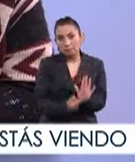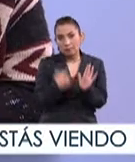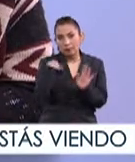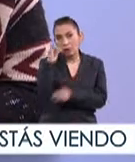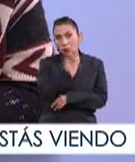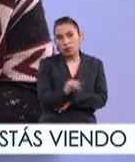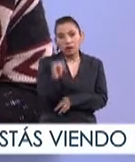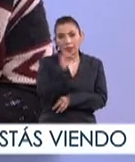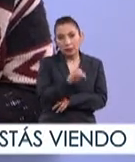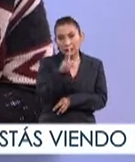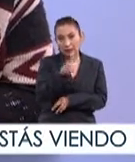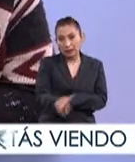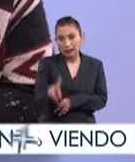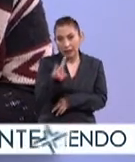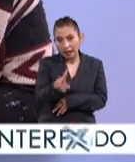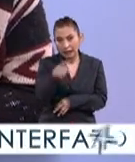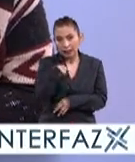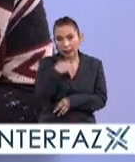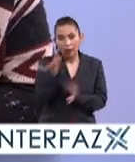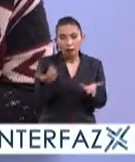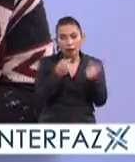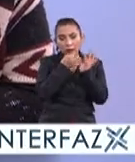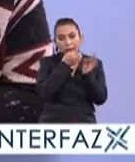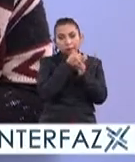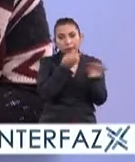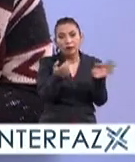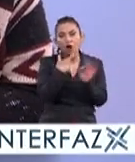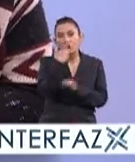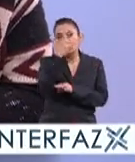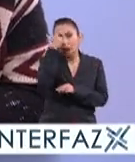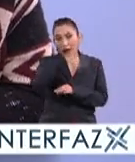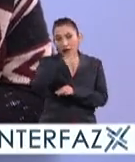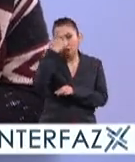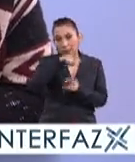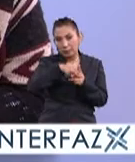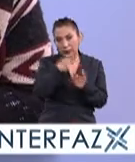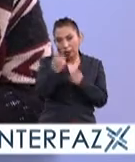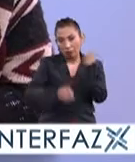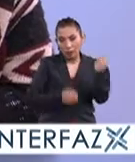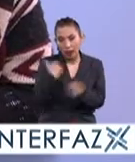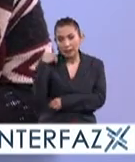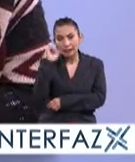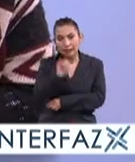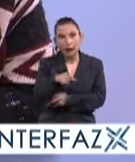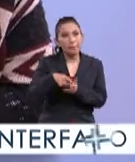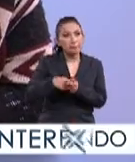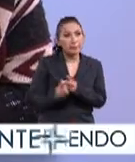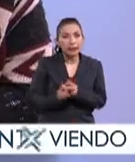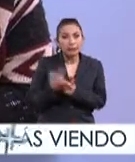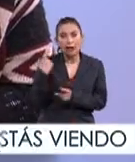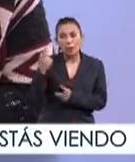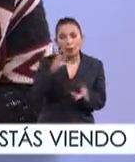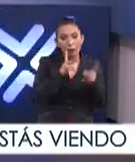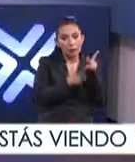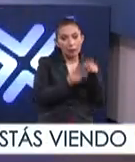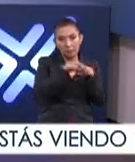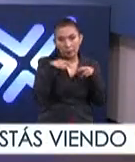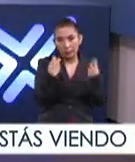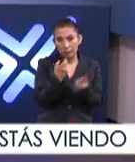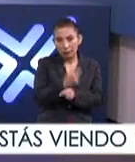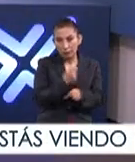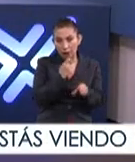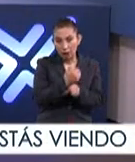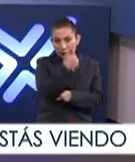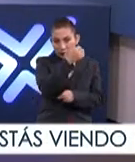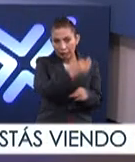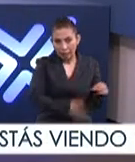los jueves y los viernes, función a las 8 de la noche. El sábado empezamos con un conversatorio a las